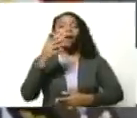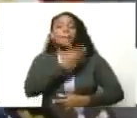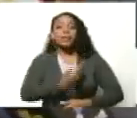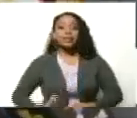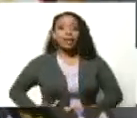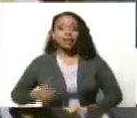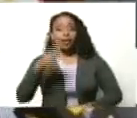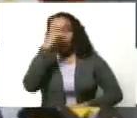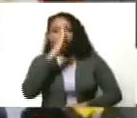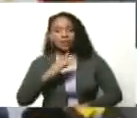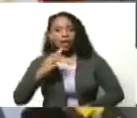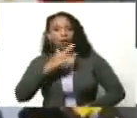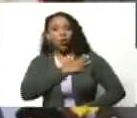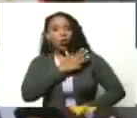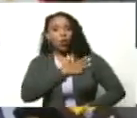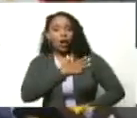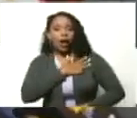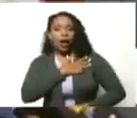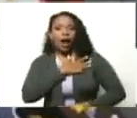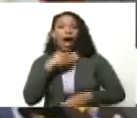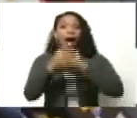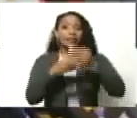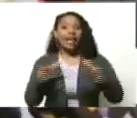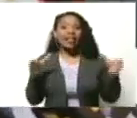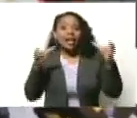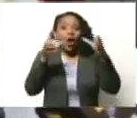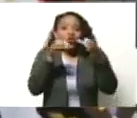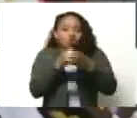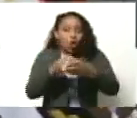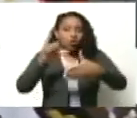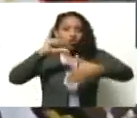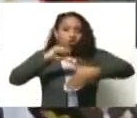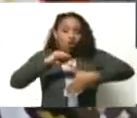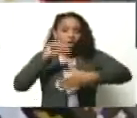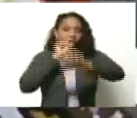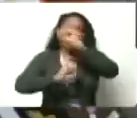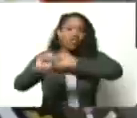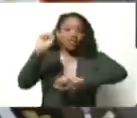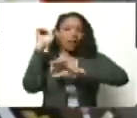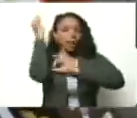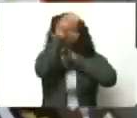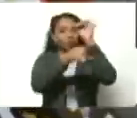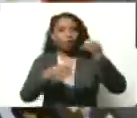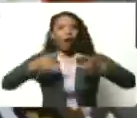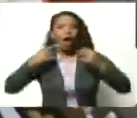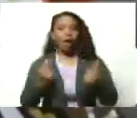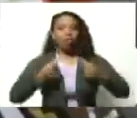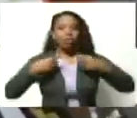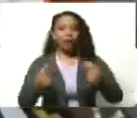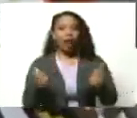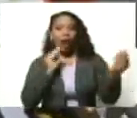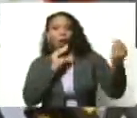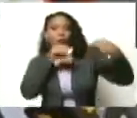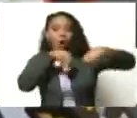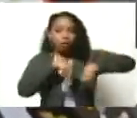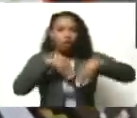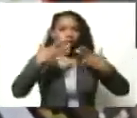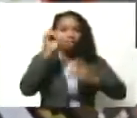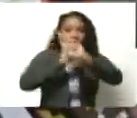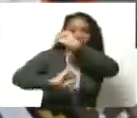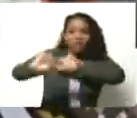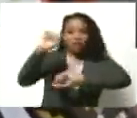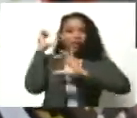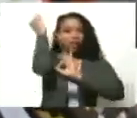hacer pronto una cumbre suramericana en defensa del Amazonas, reactivar el tratado de defensa